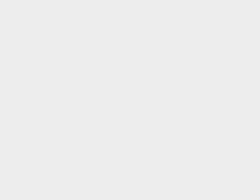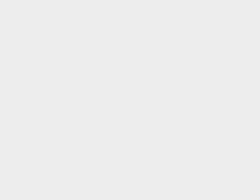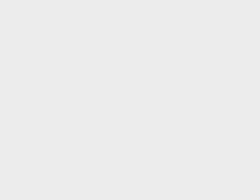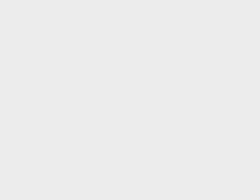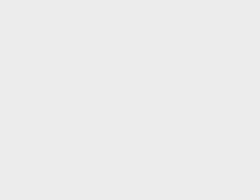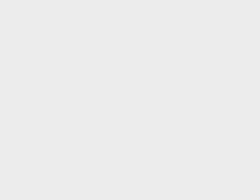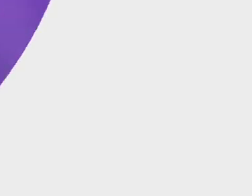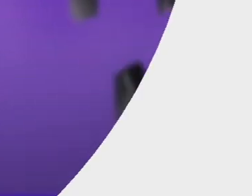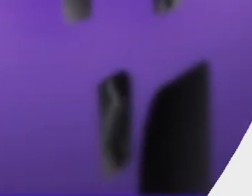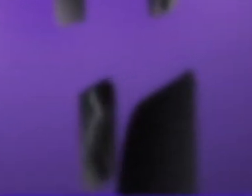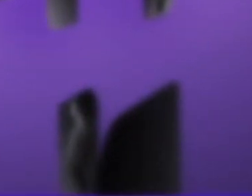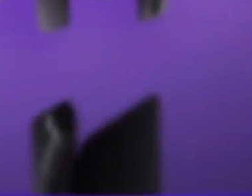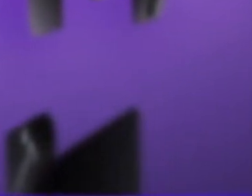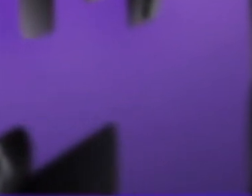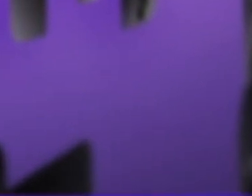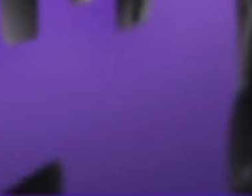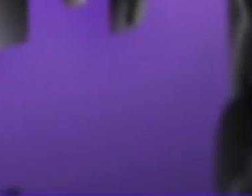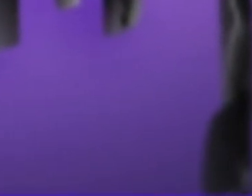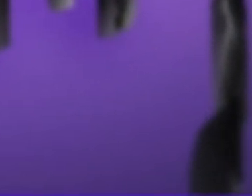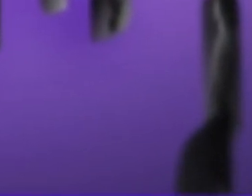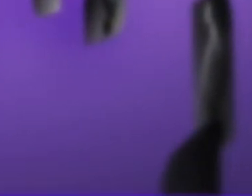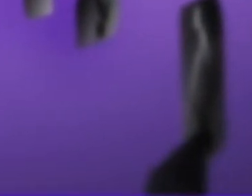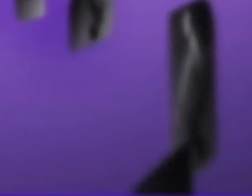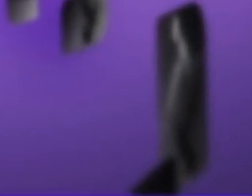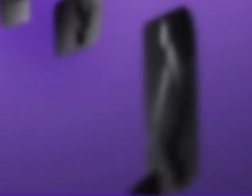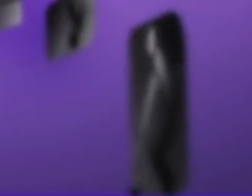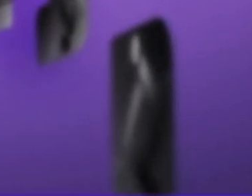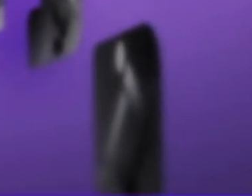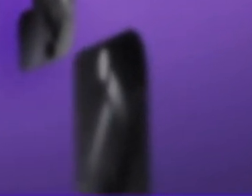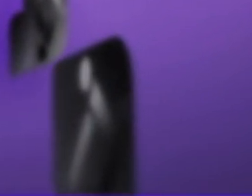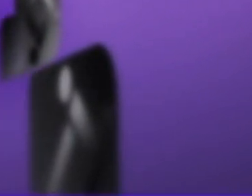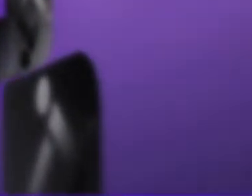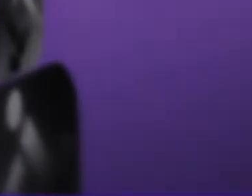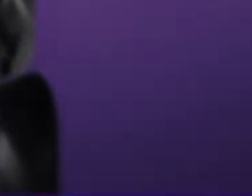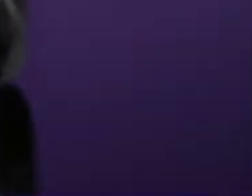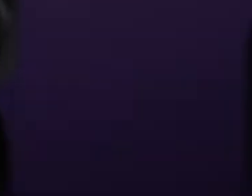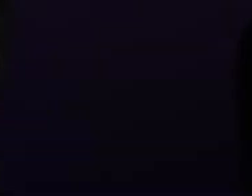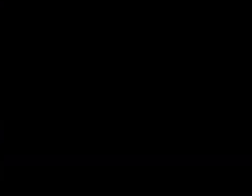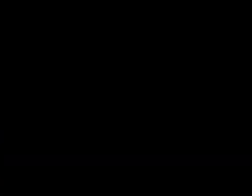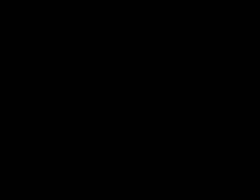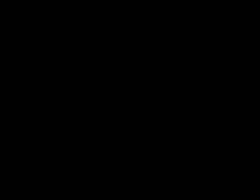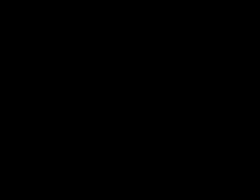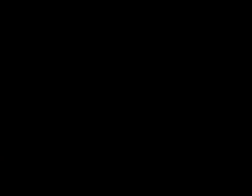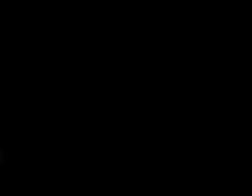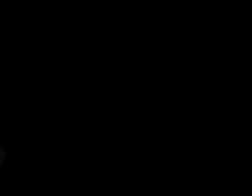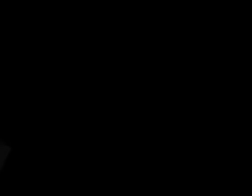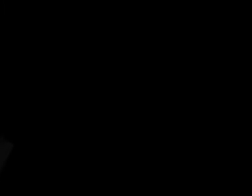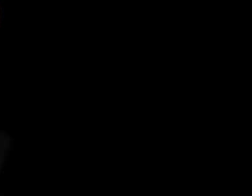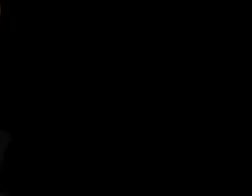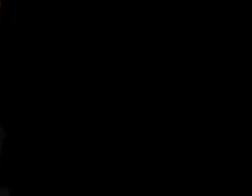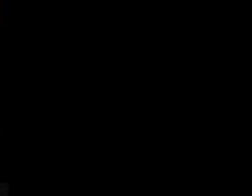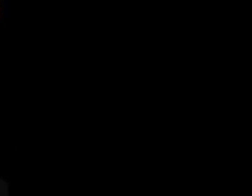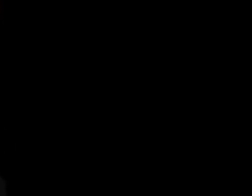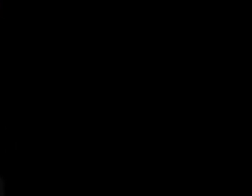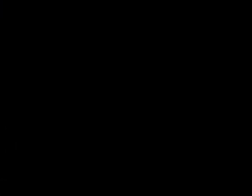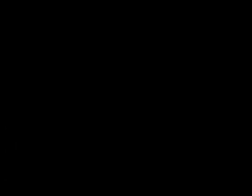Los temas democrático-electorales al alcance de la ciudadanía. Hola, ¿qué tal? Bienvenidos a su programa La Urna,